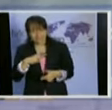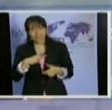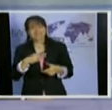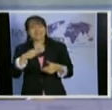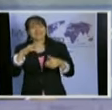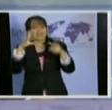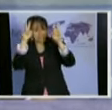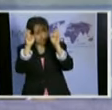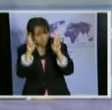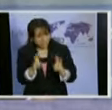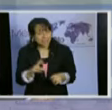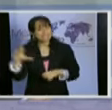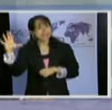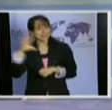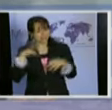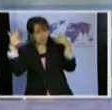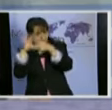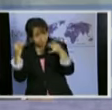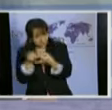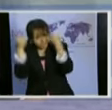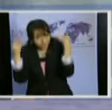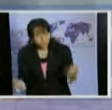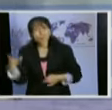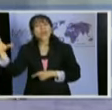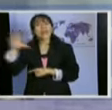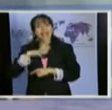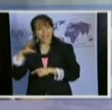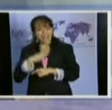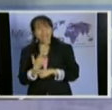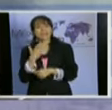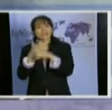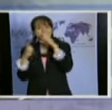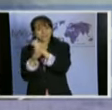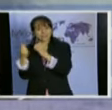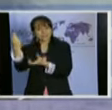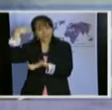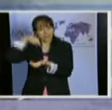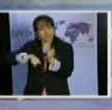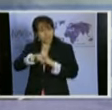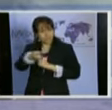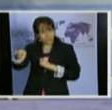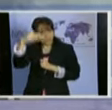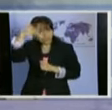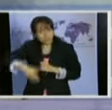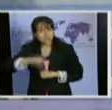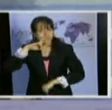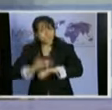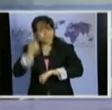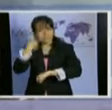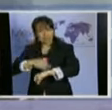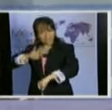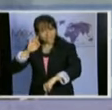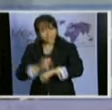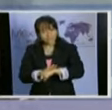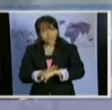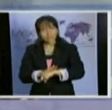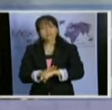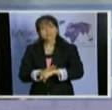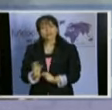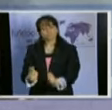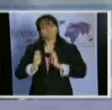tienen causas. Y como nos lo ha dicho mil veces, por ejemplo,